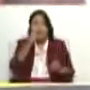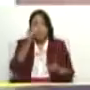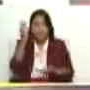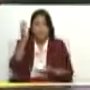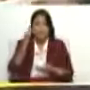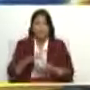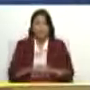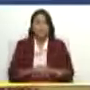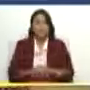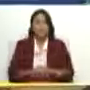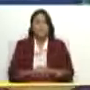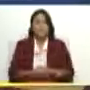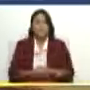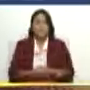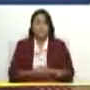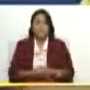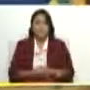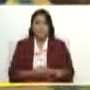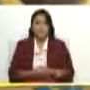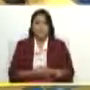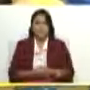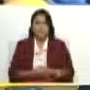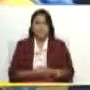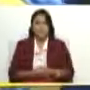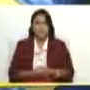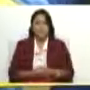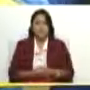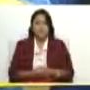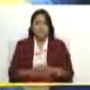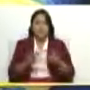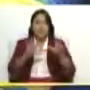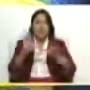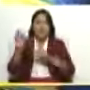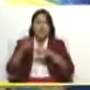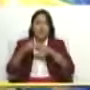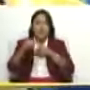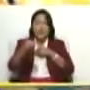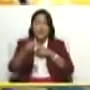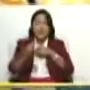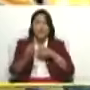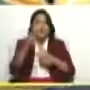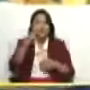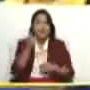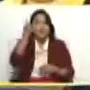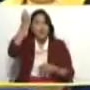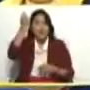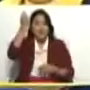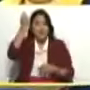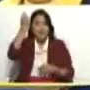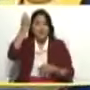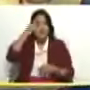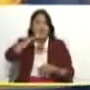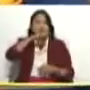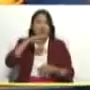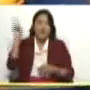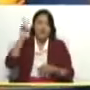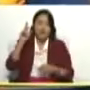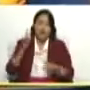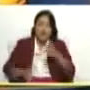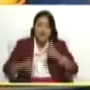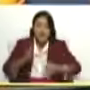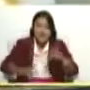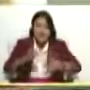medalla de oro en 800 Met planos primera vez en la historia del atletismo